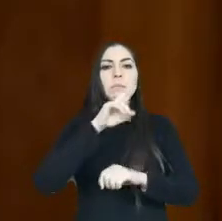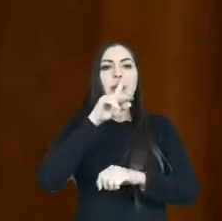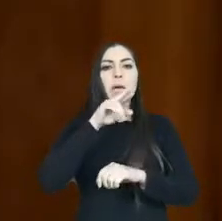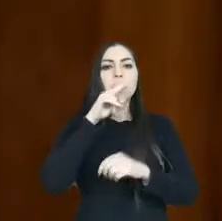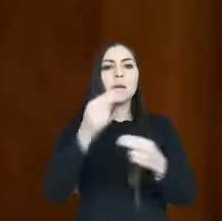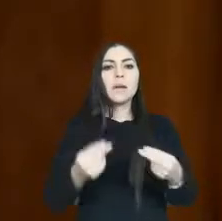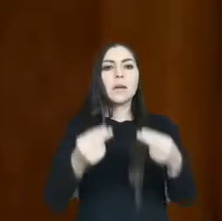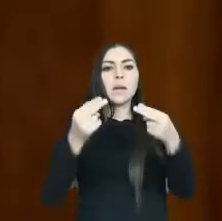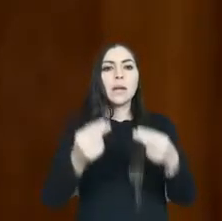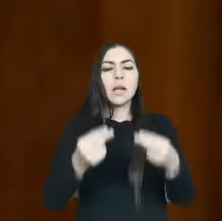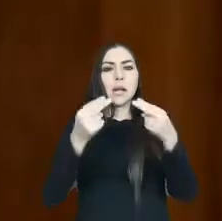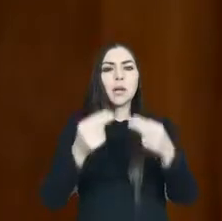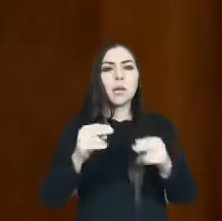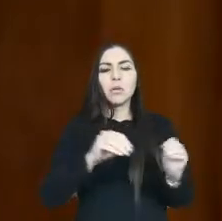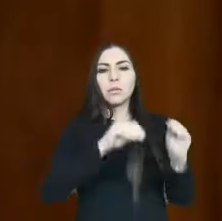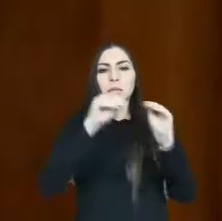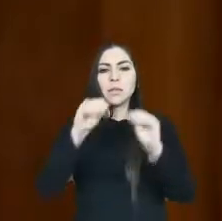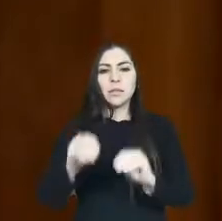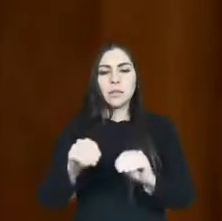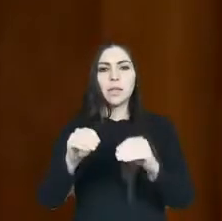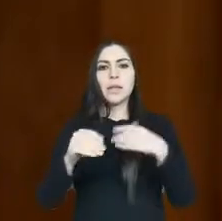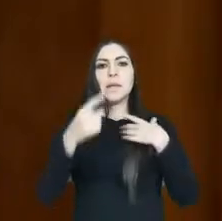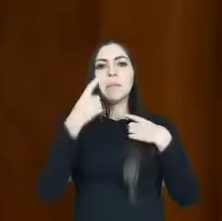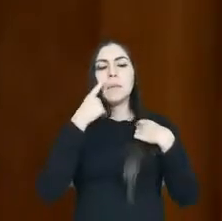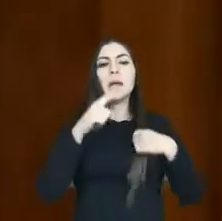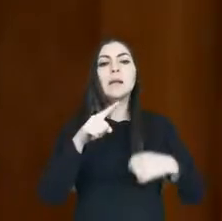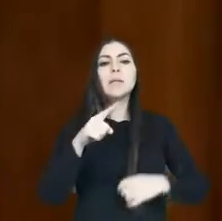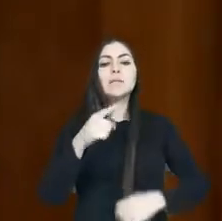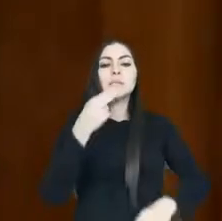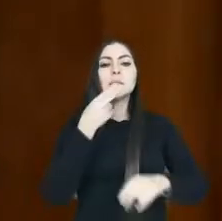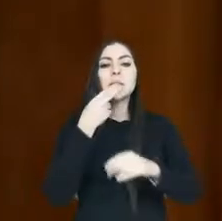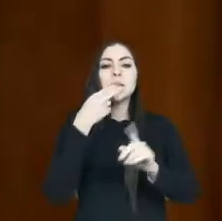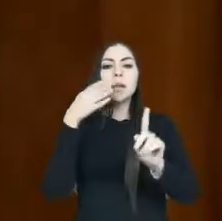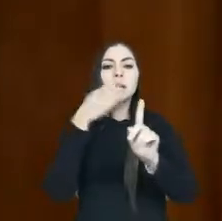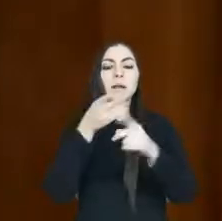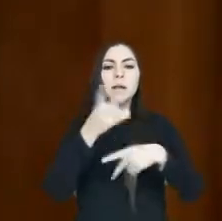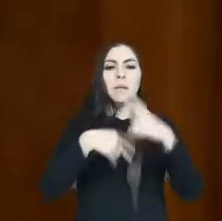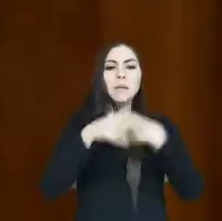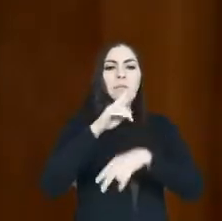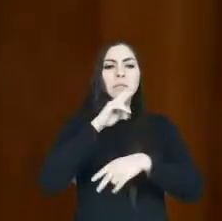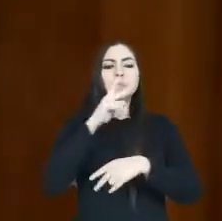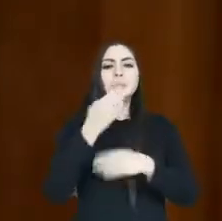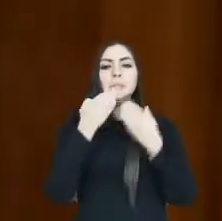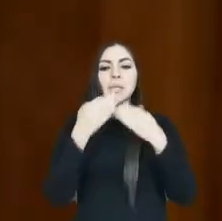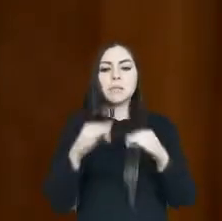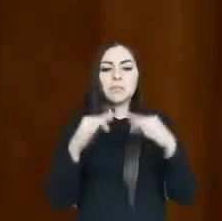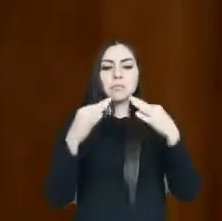semifijo con el objeto de impulsar su rentabilidad y desarrollo digno.